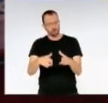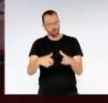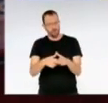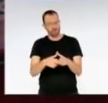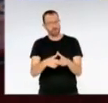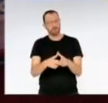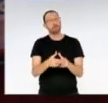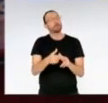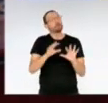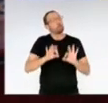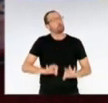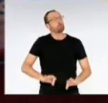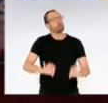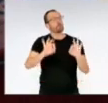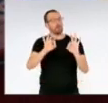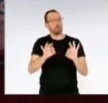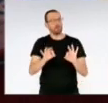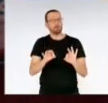particularmente,